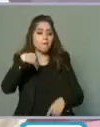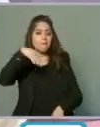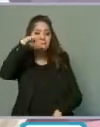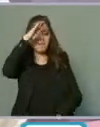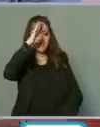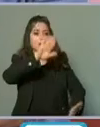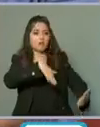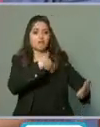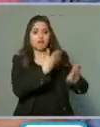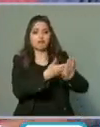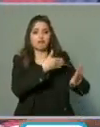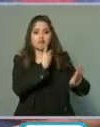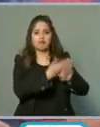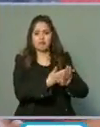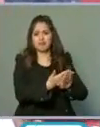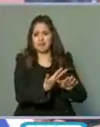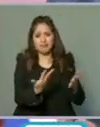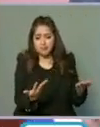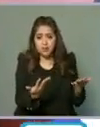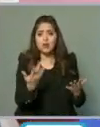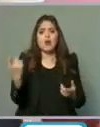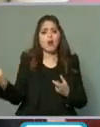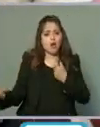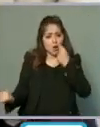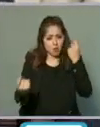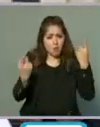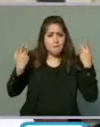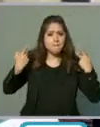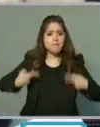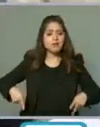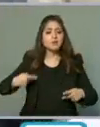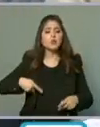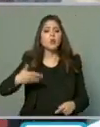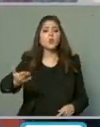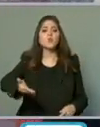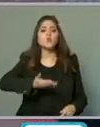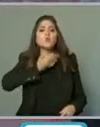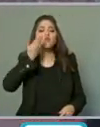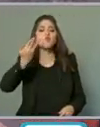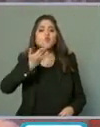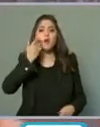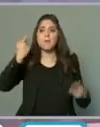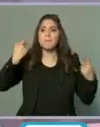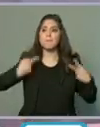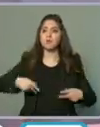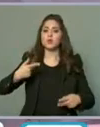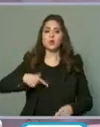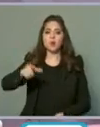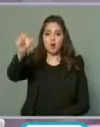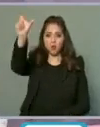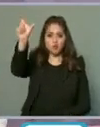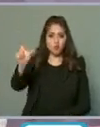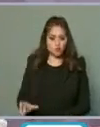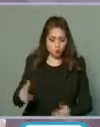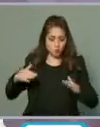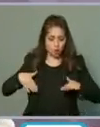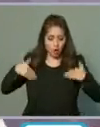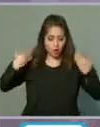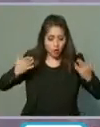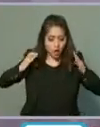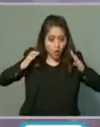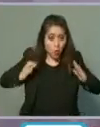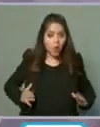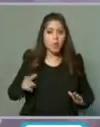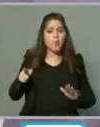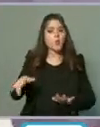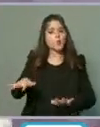Algunas ocasiones estamos muy acostumbrados a cierto tipo de belleza, de cierto tipo de belleza física. Y entonces, si no cubro con